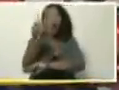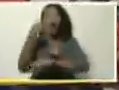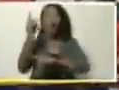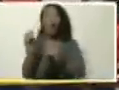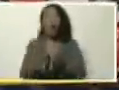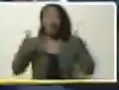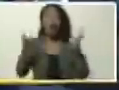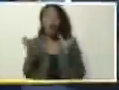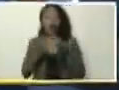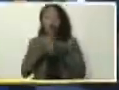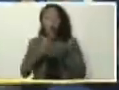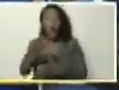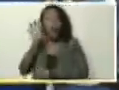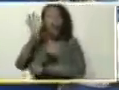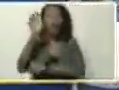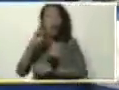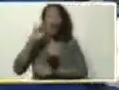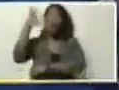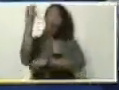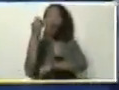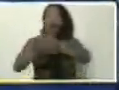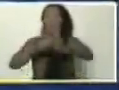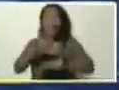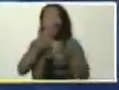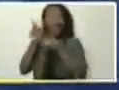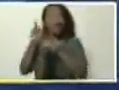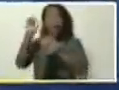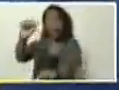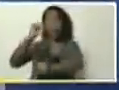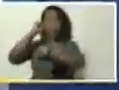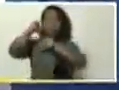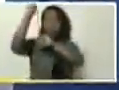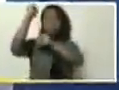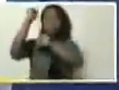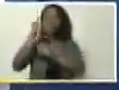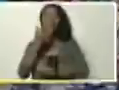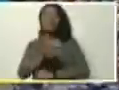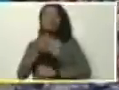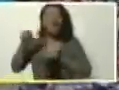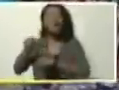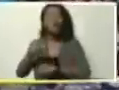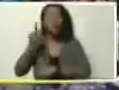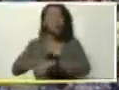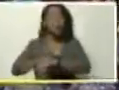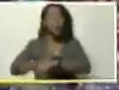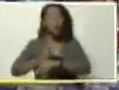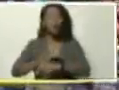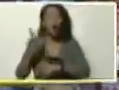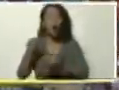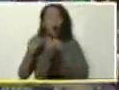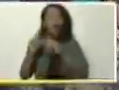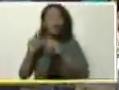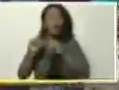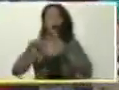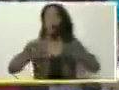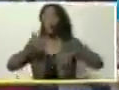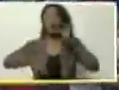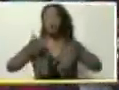polo patriótico, logró esa victoria que permite en estos momentos pues este